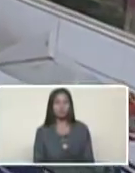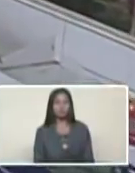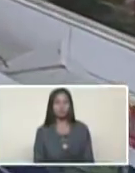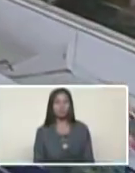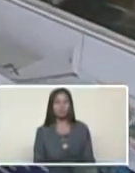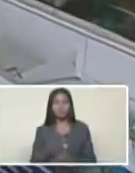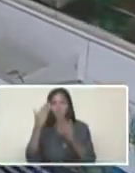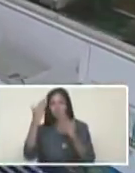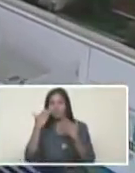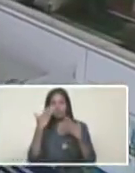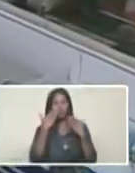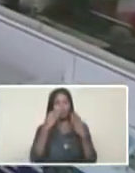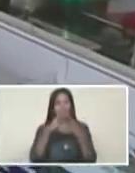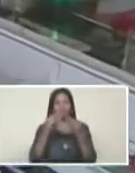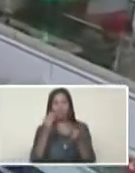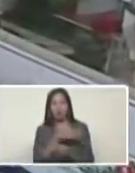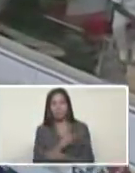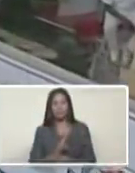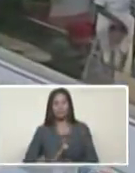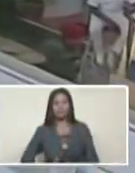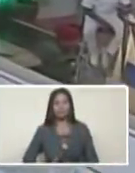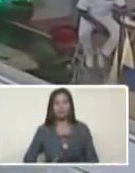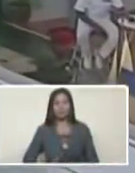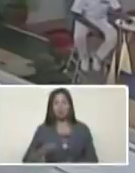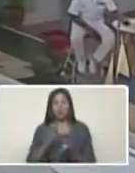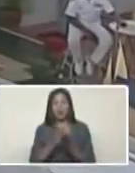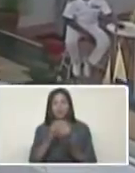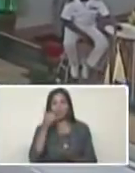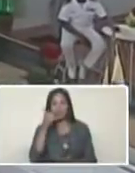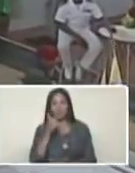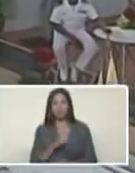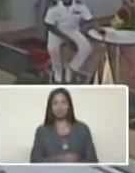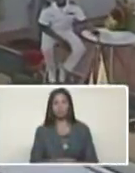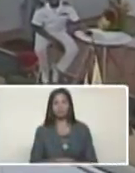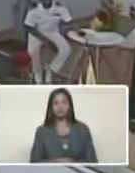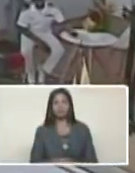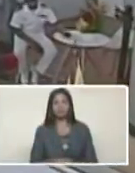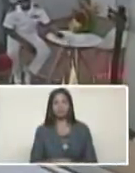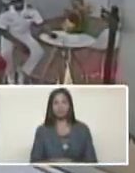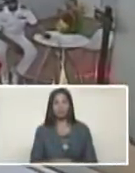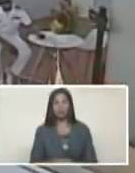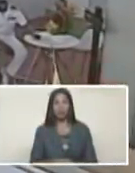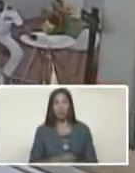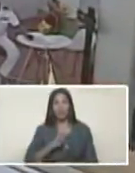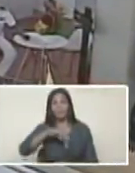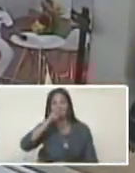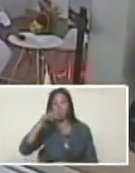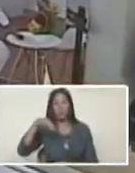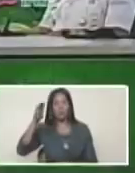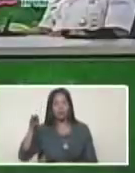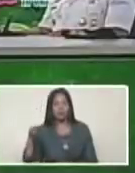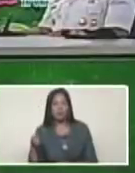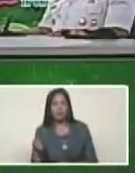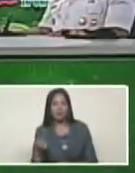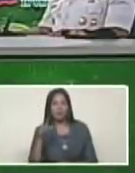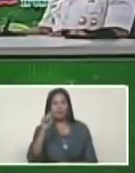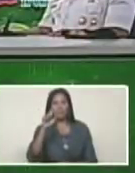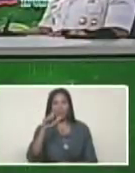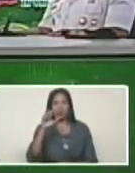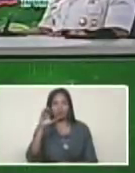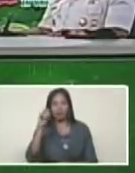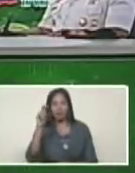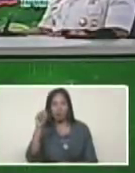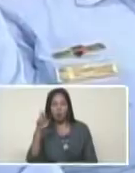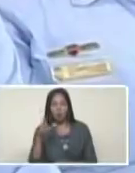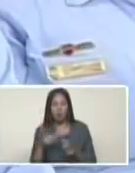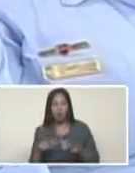Saludo a los presidentes de la CanTV, Movilnet, Telecom, de la